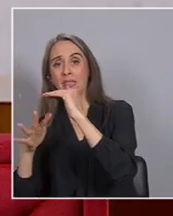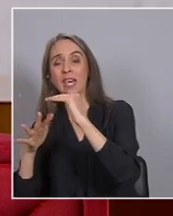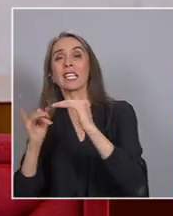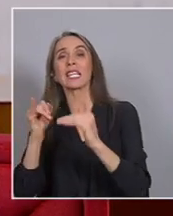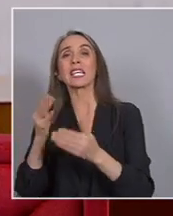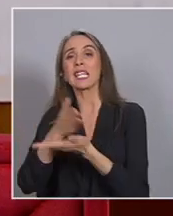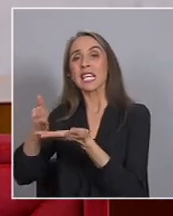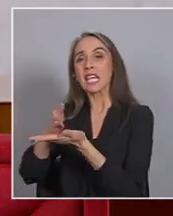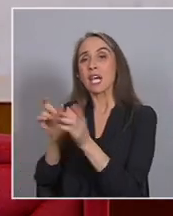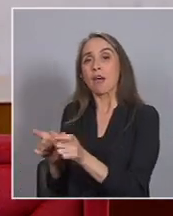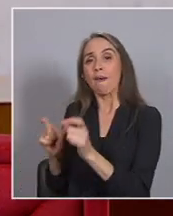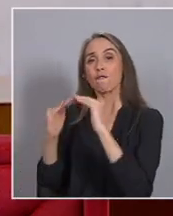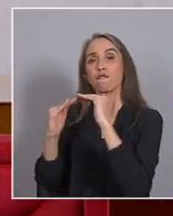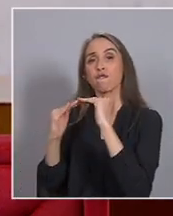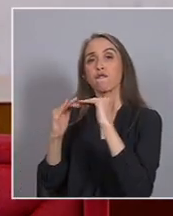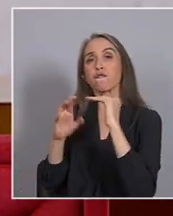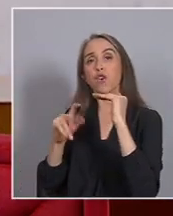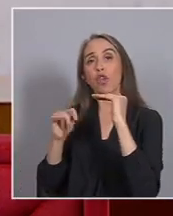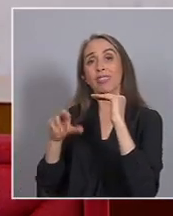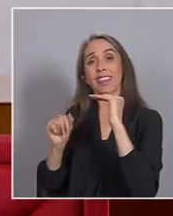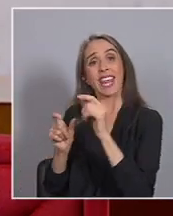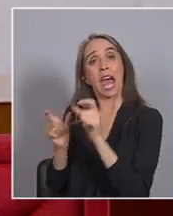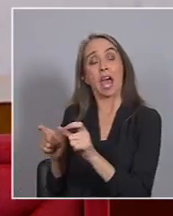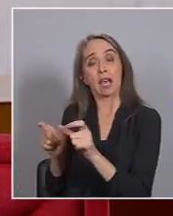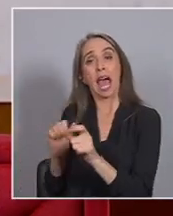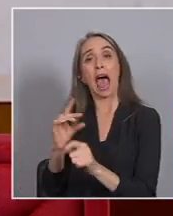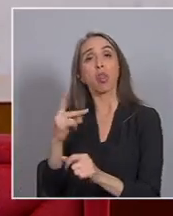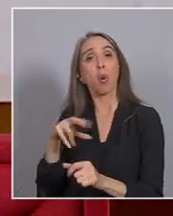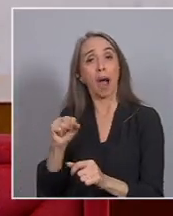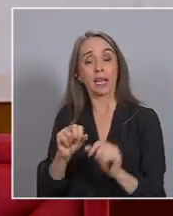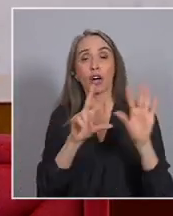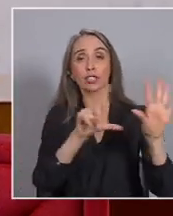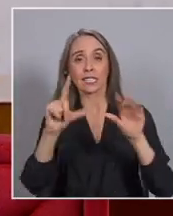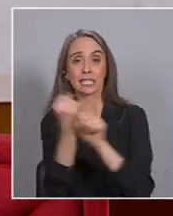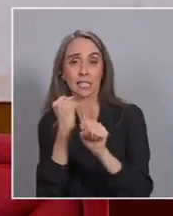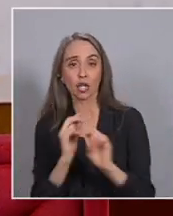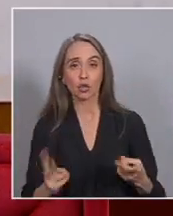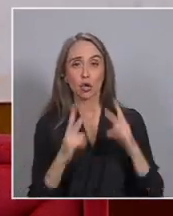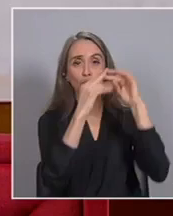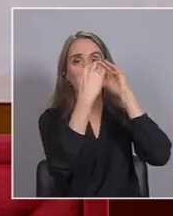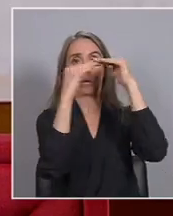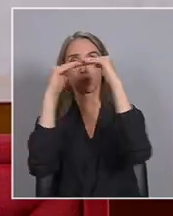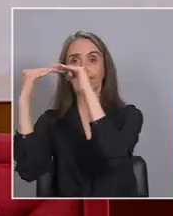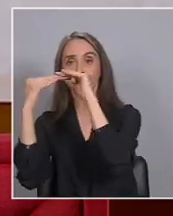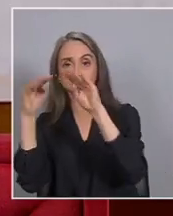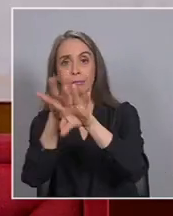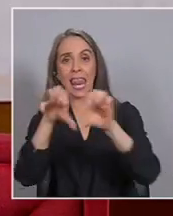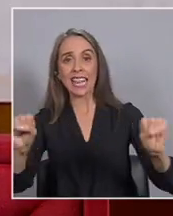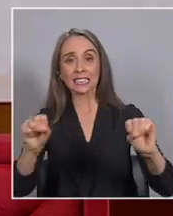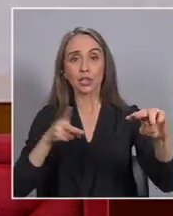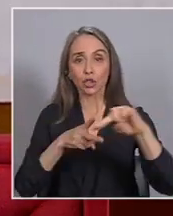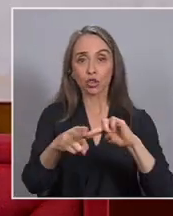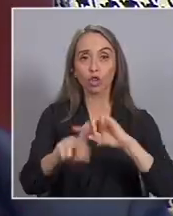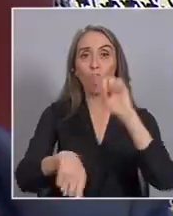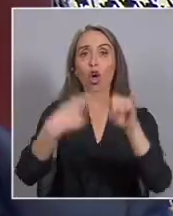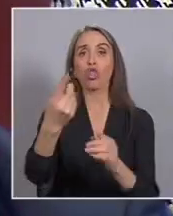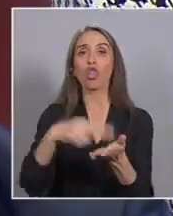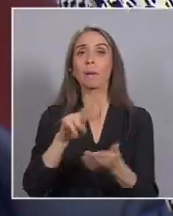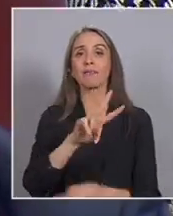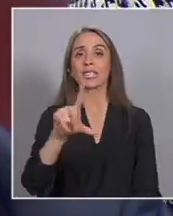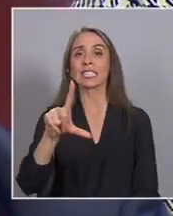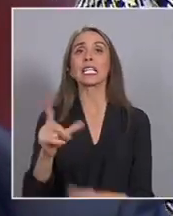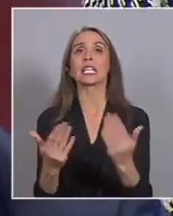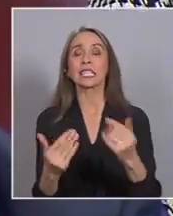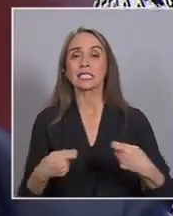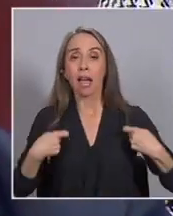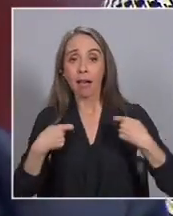complejos fronterizos. Y por eso estamos trabajando en 87 obras de infraestructura que estarán terminadas de aquí al 2027 y